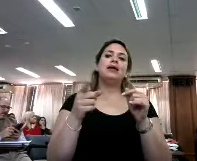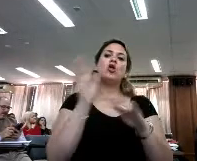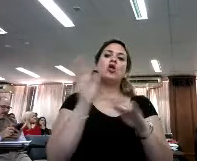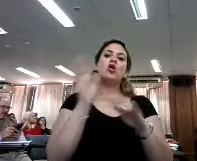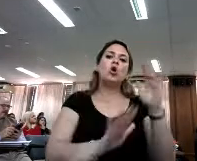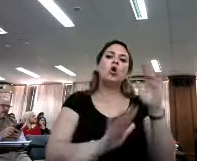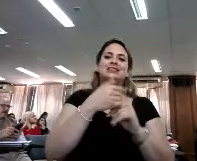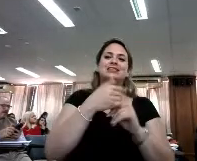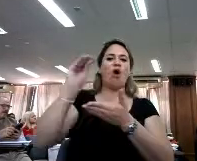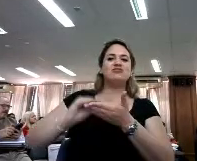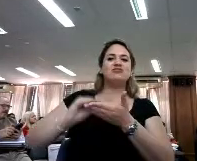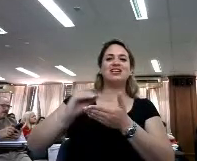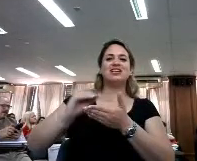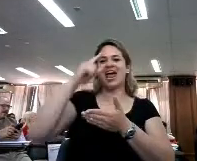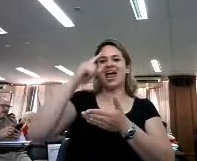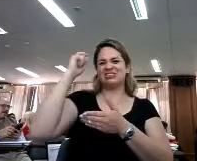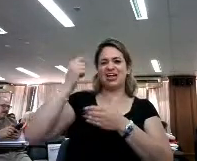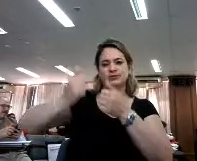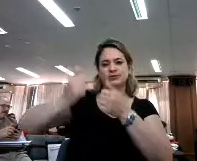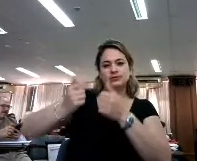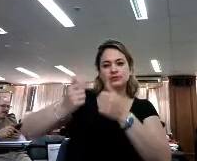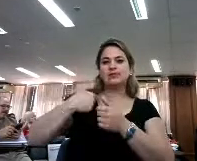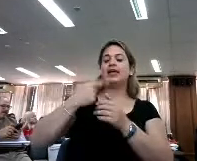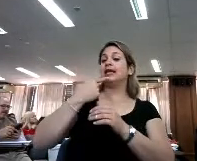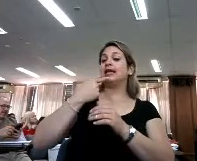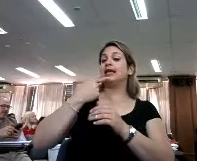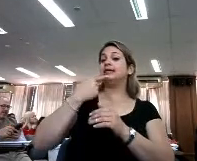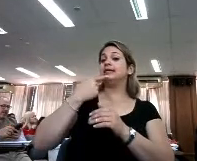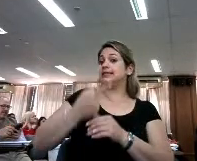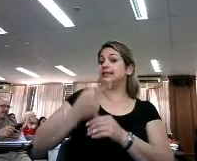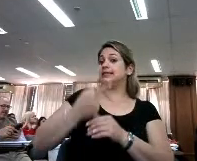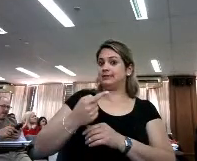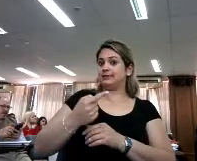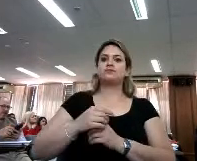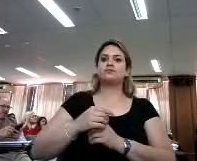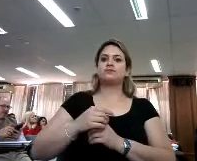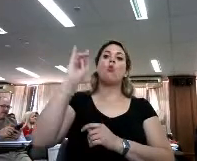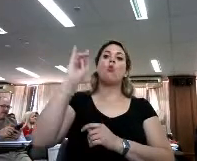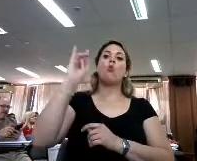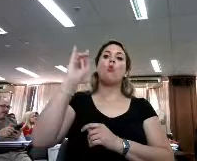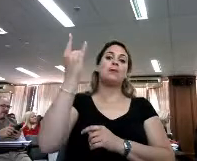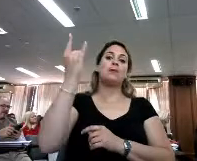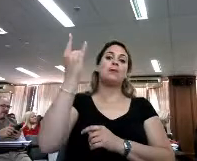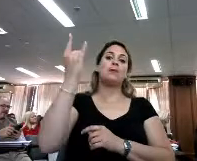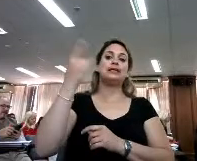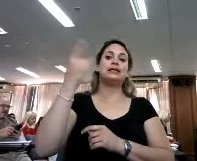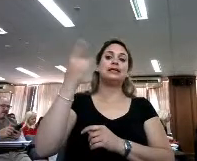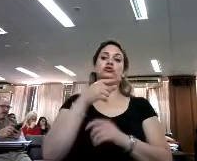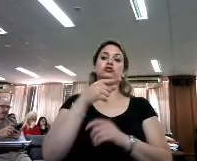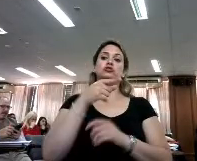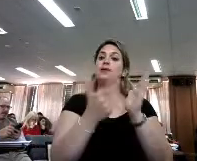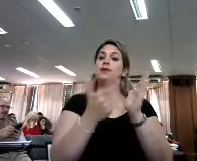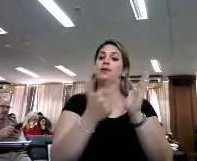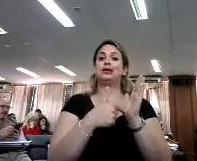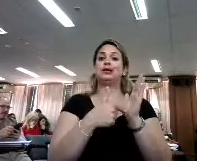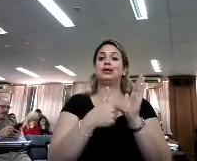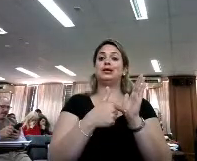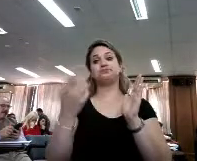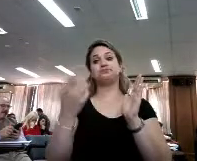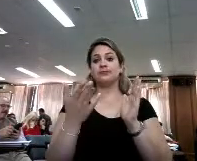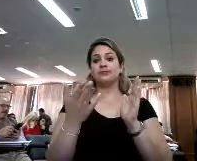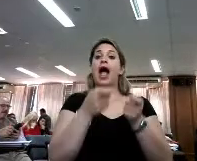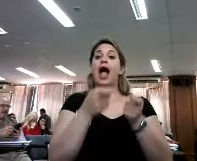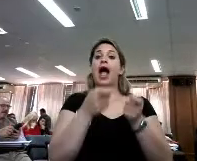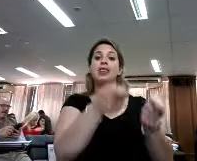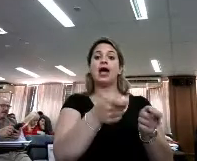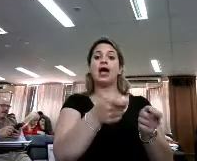las oficinas nacionales competentes cuando entregan es determinar, bueno, universidad, estoy llevando la obra a depositar porque